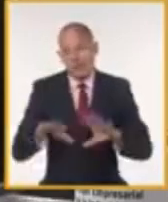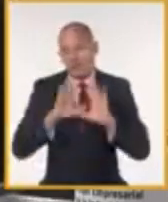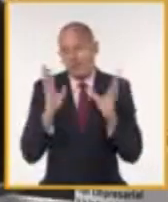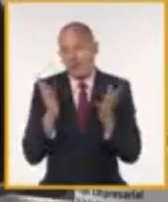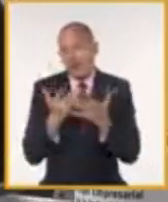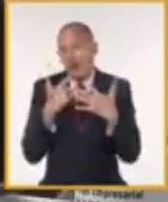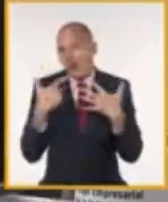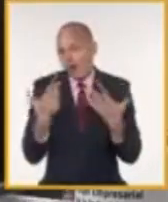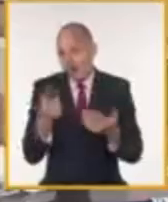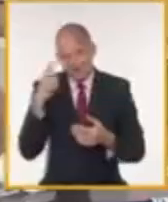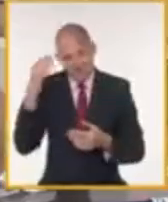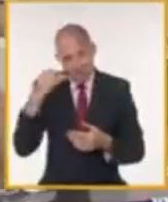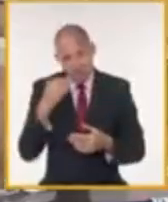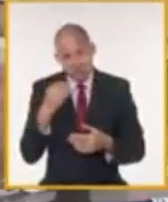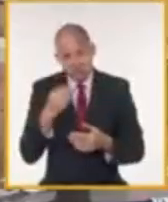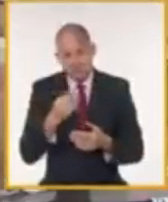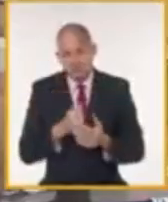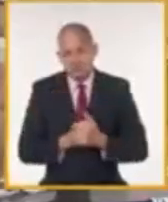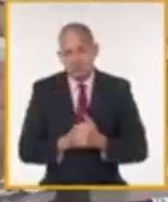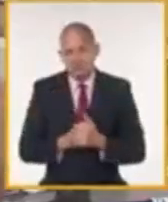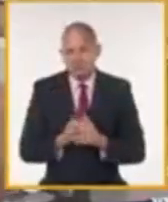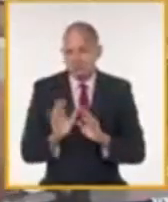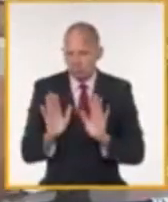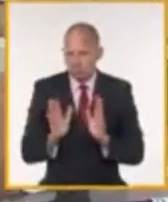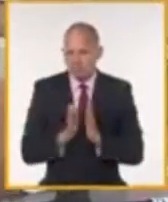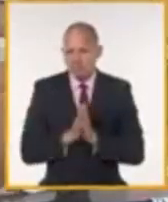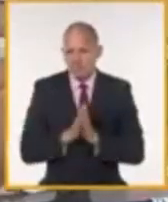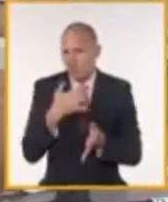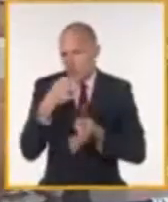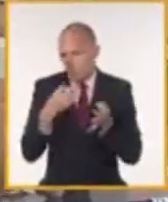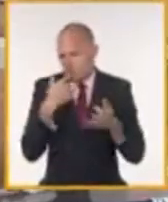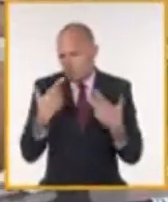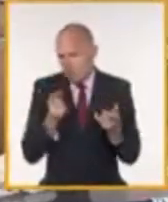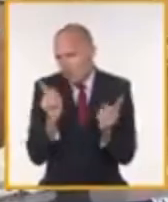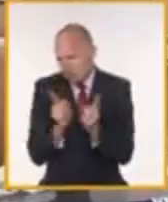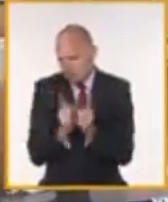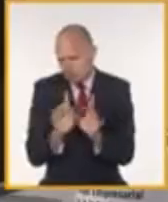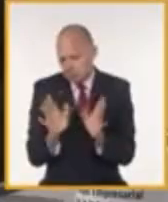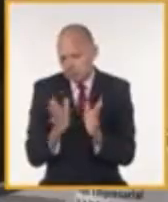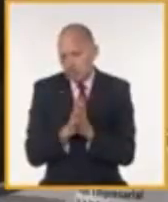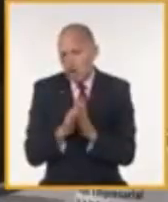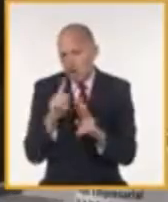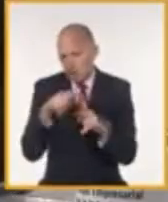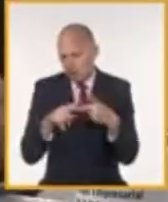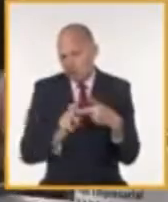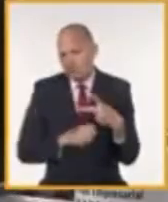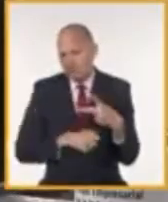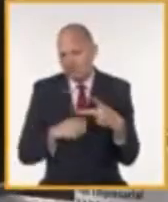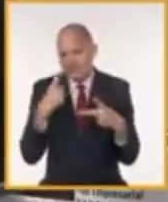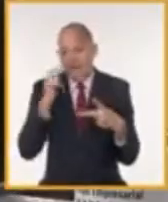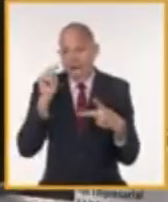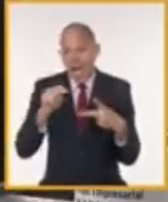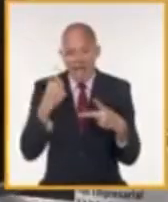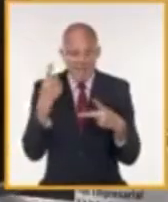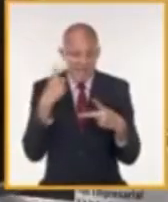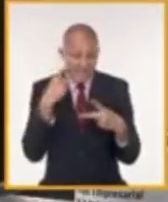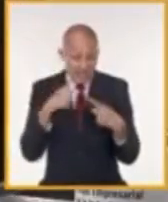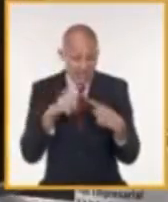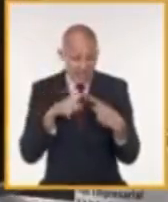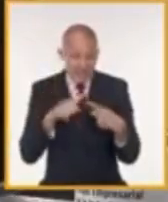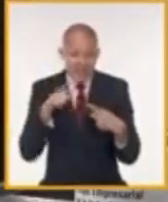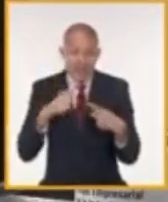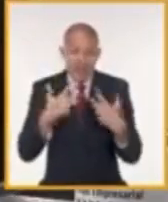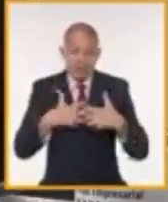de sus misiones. Que en lo fundamental pudiéramos resumirlo en dos aspectos fundamentales: e incrementar las producciones con destino a la